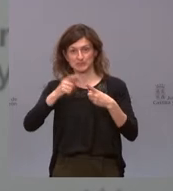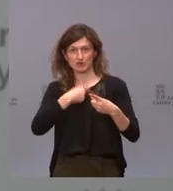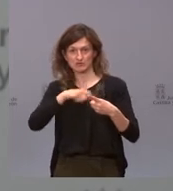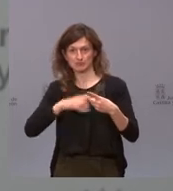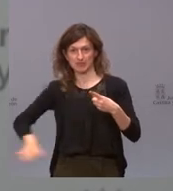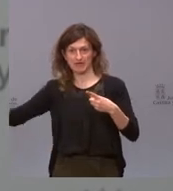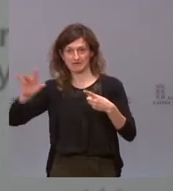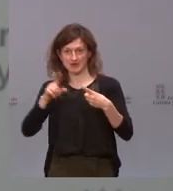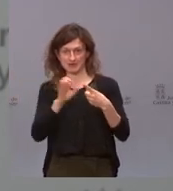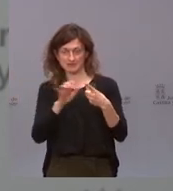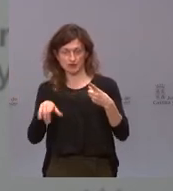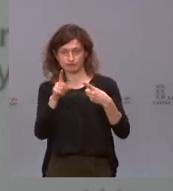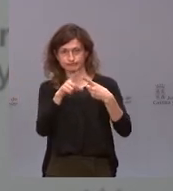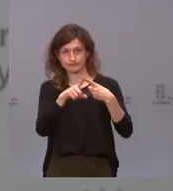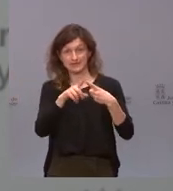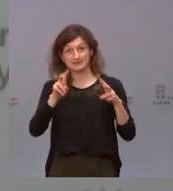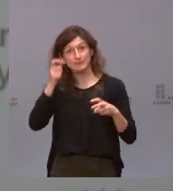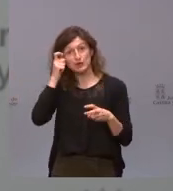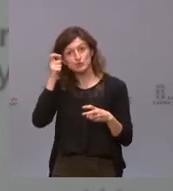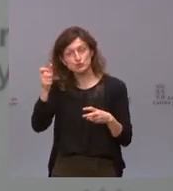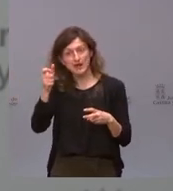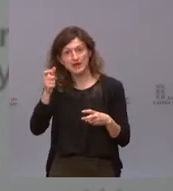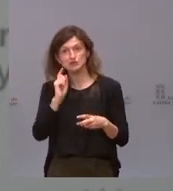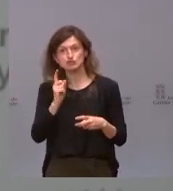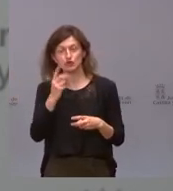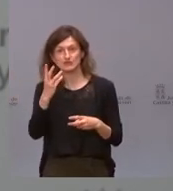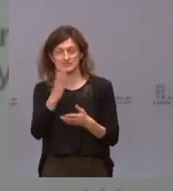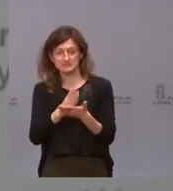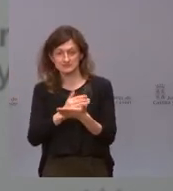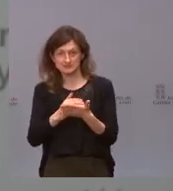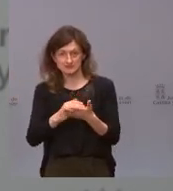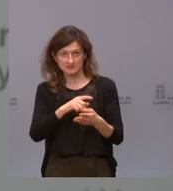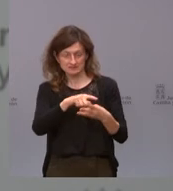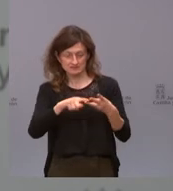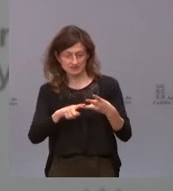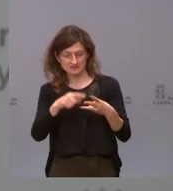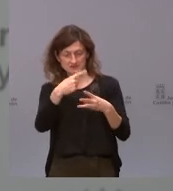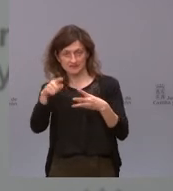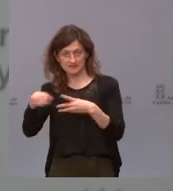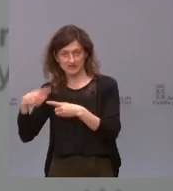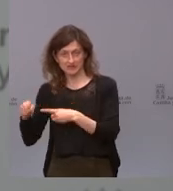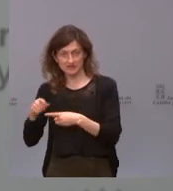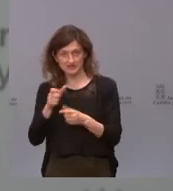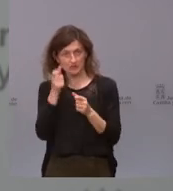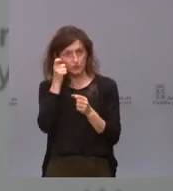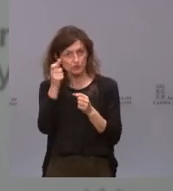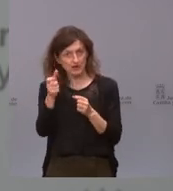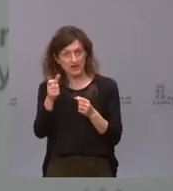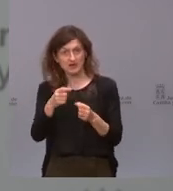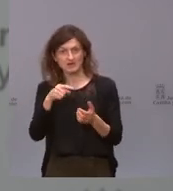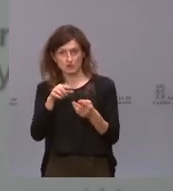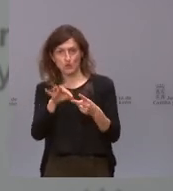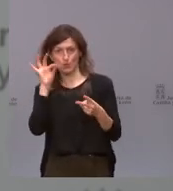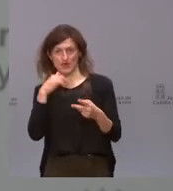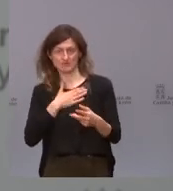y en lo que tiene que ver con el mundo rural sólo hay tres comunidades autónomas que tengan un tratamiento diferencial hacia el mundo rural y entre ellas está castilla y